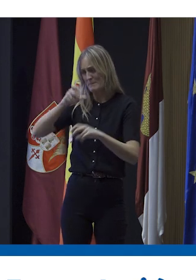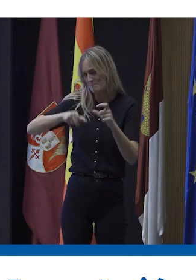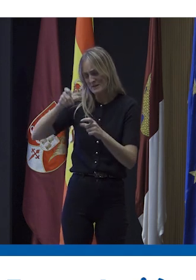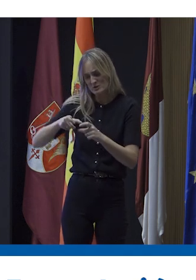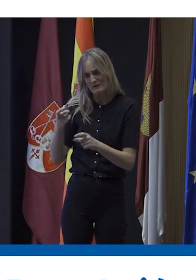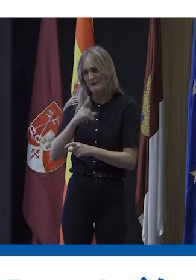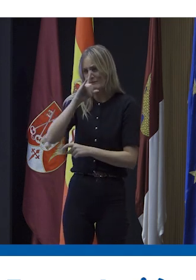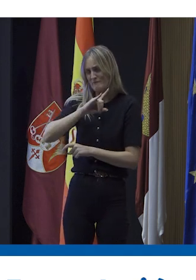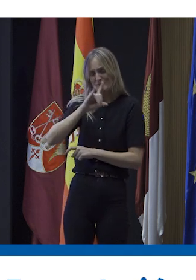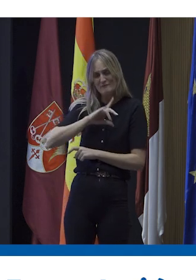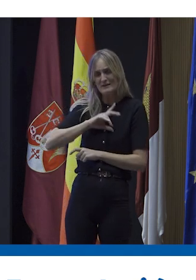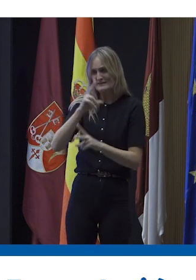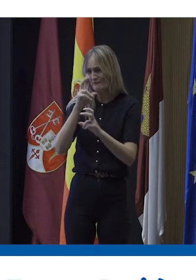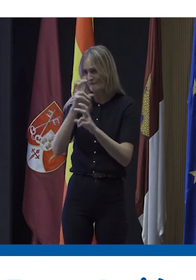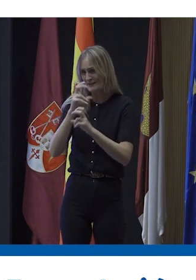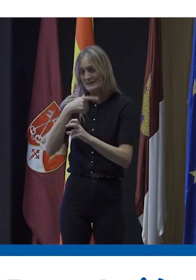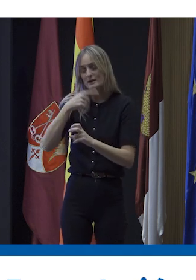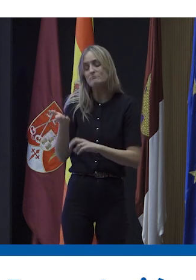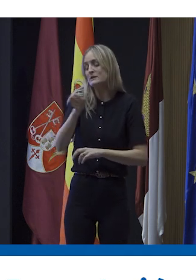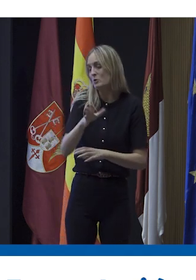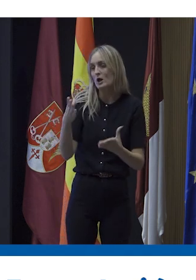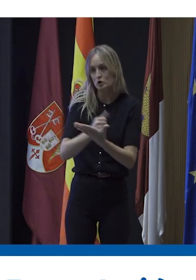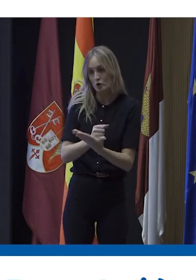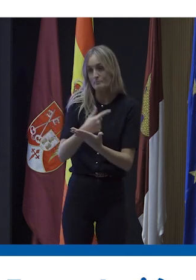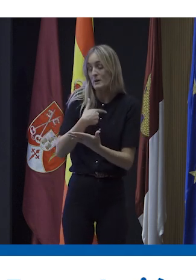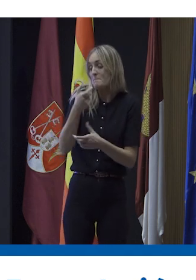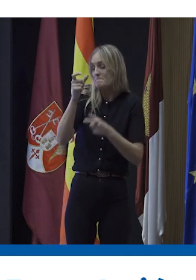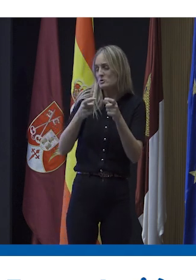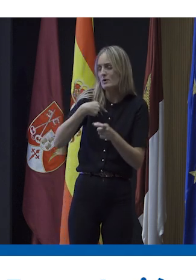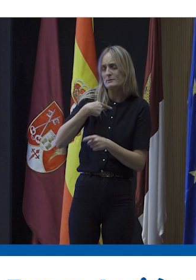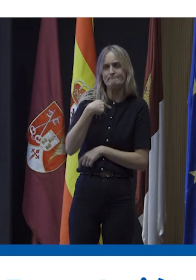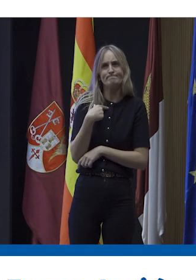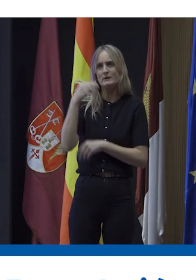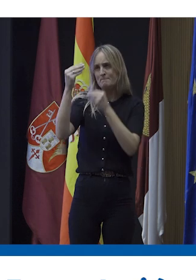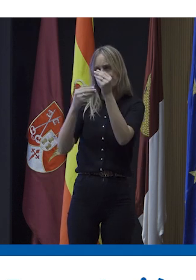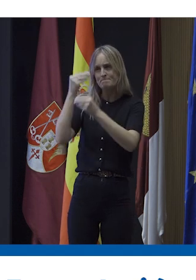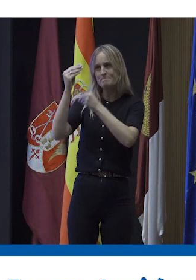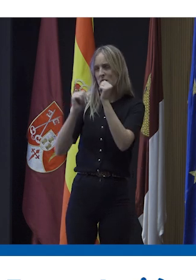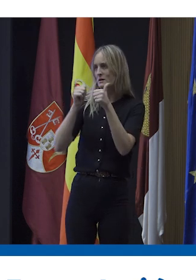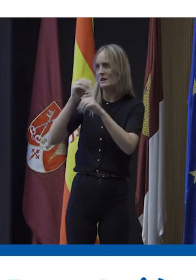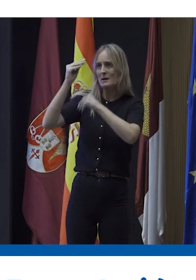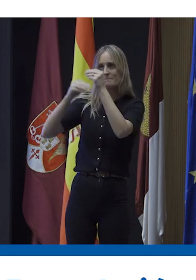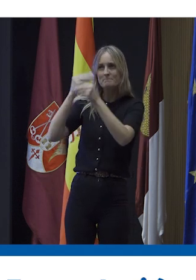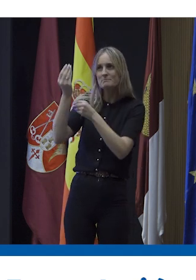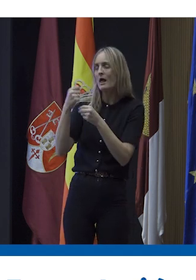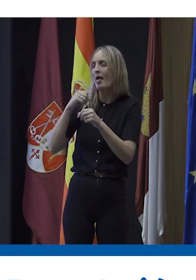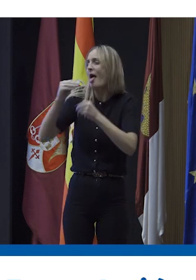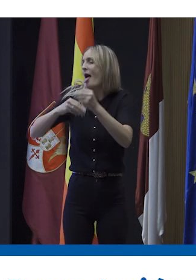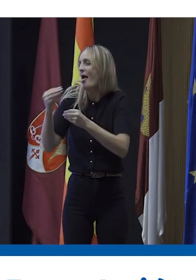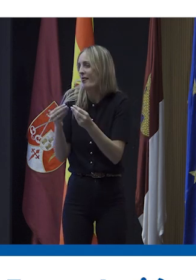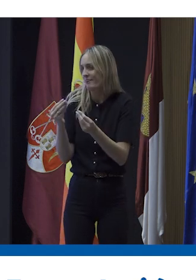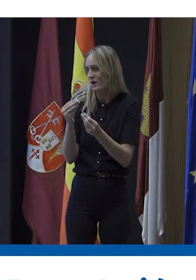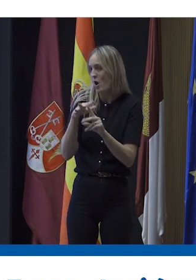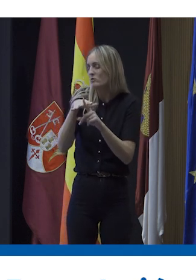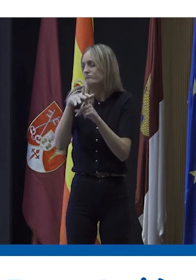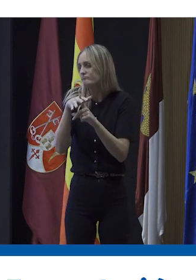pacientes se morían. Y se ve que este hombre lo pasó muy mal y empezó a pensar que esto habría que hacerlo de otra manera, que así no iba a funcionar